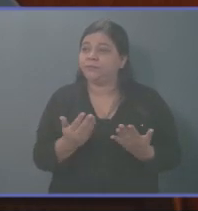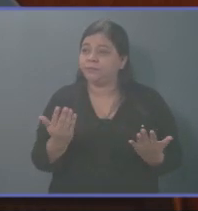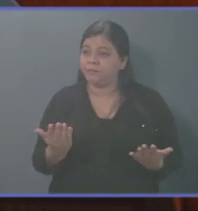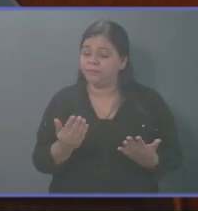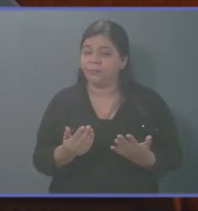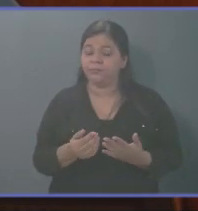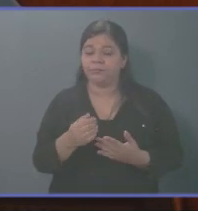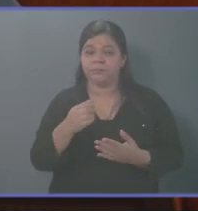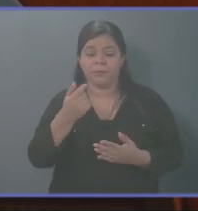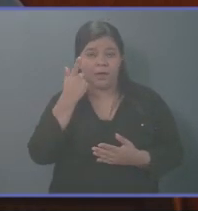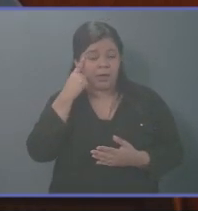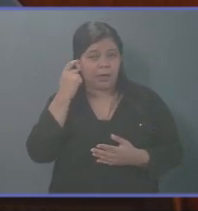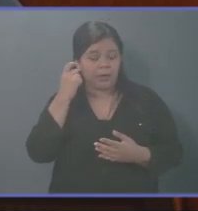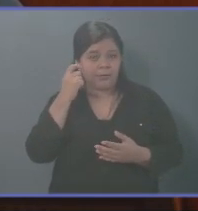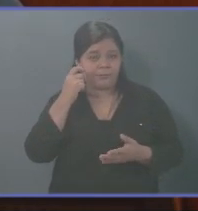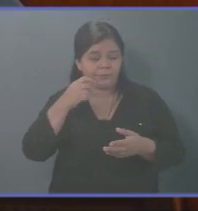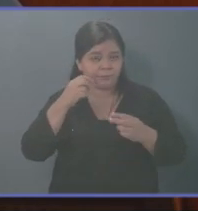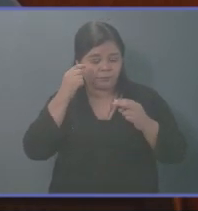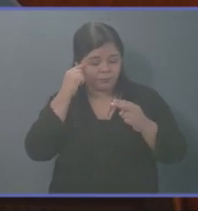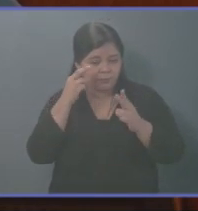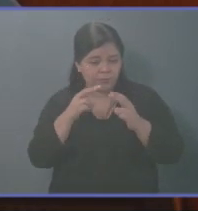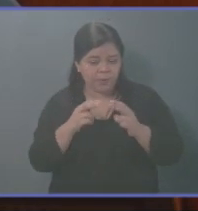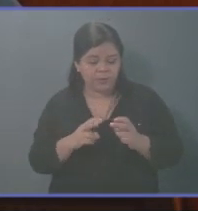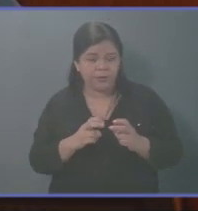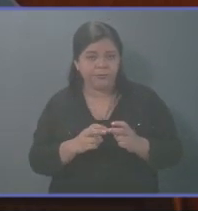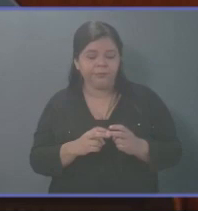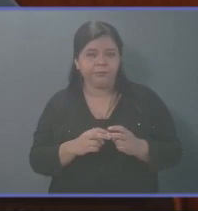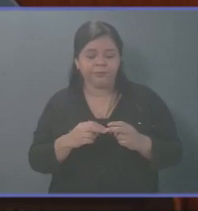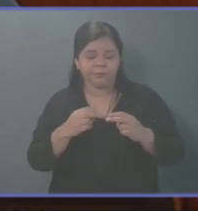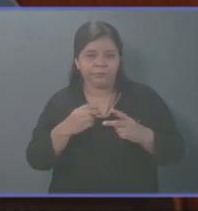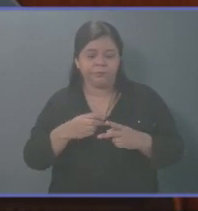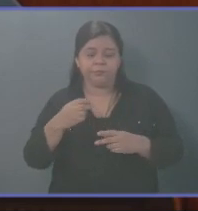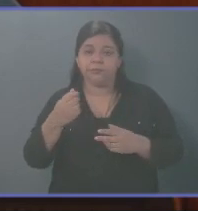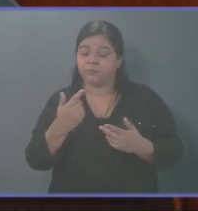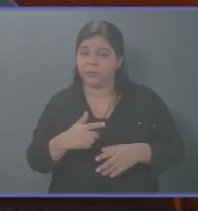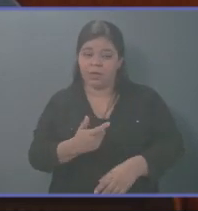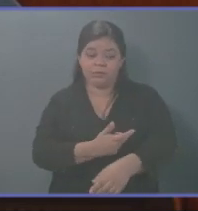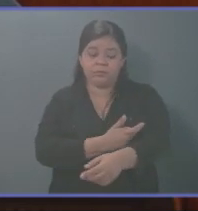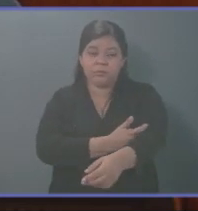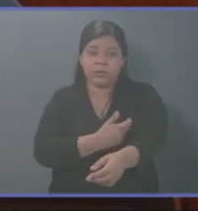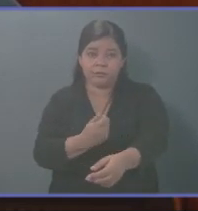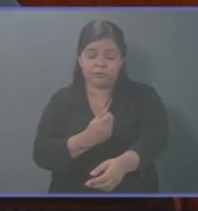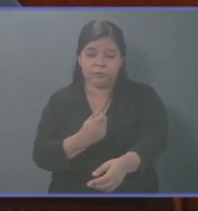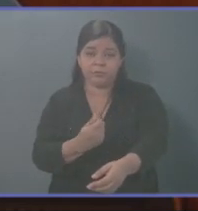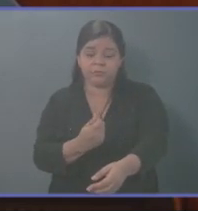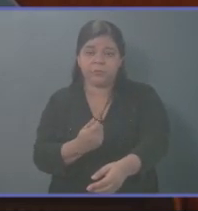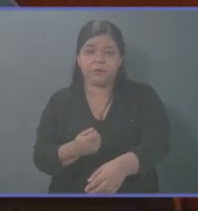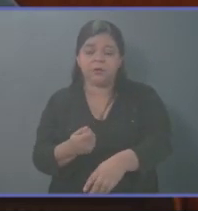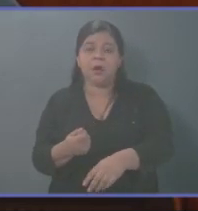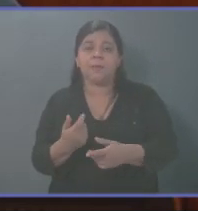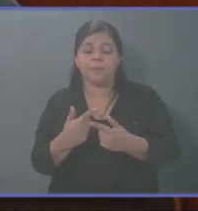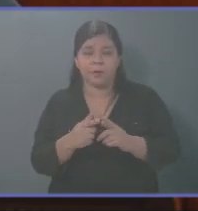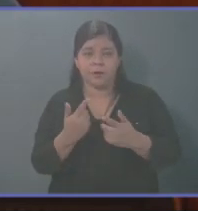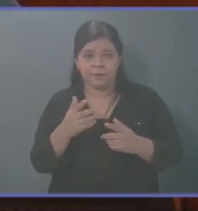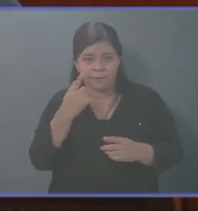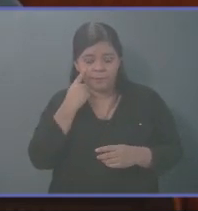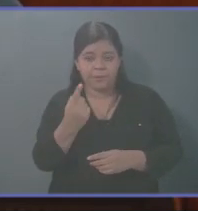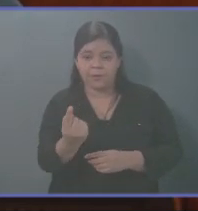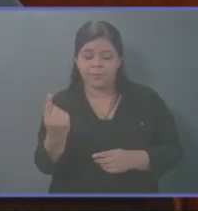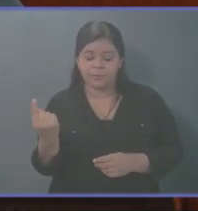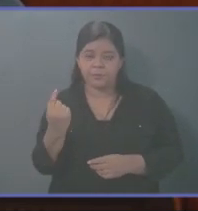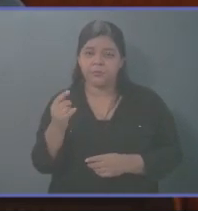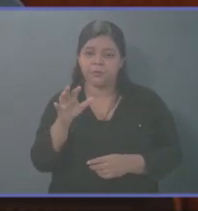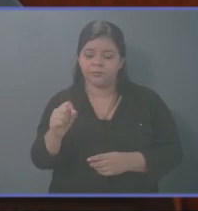test de las pruebas que se están haciendo para detectar las personas que